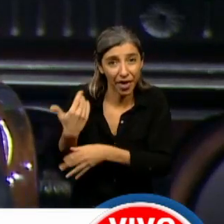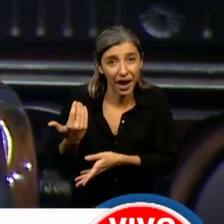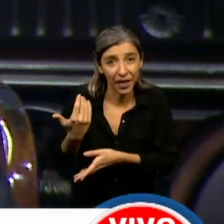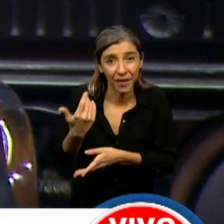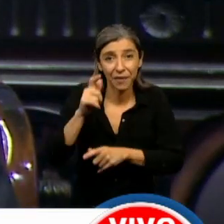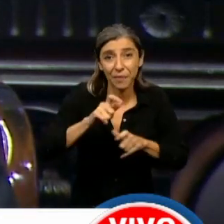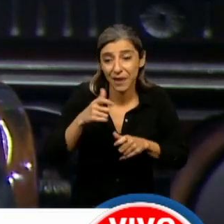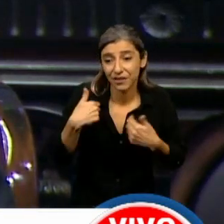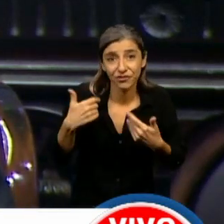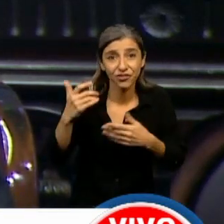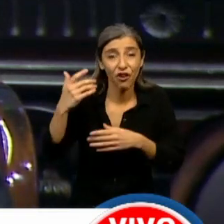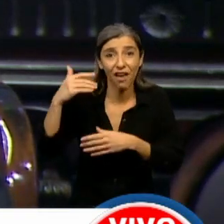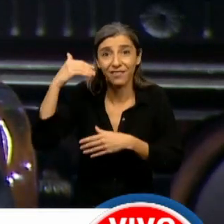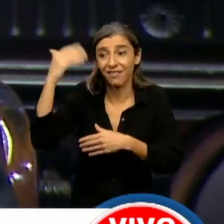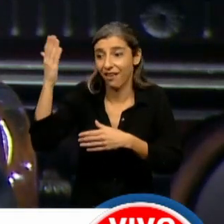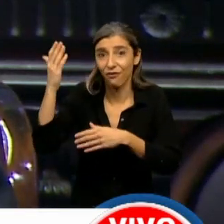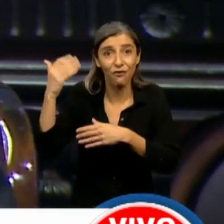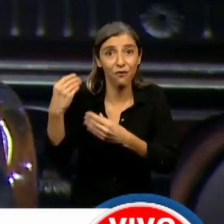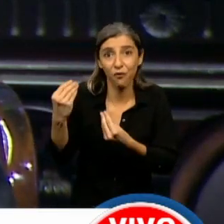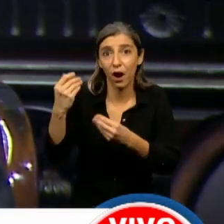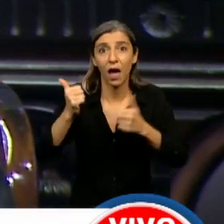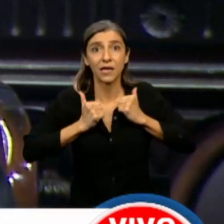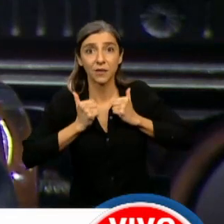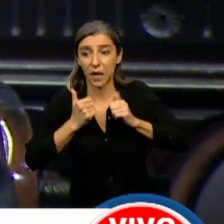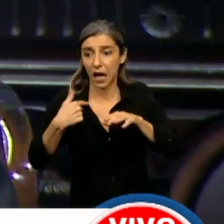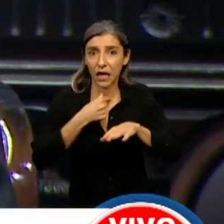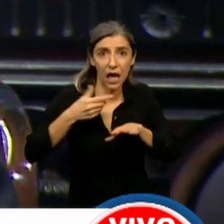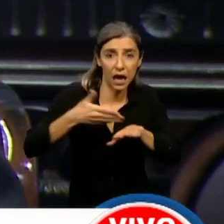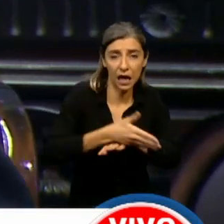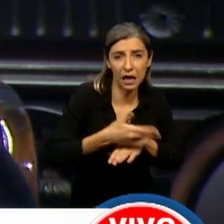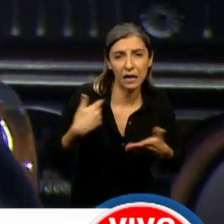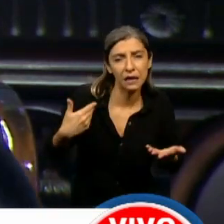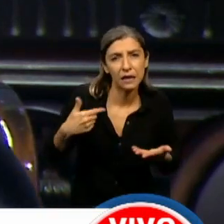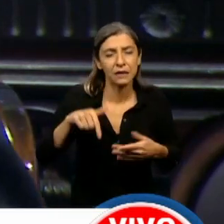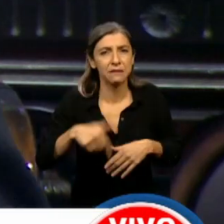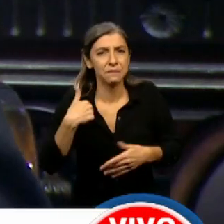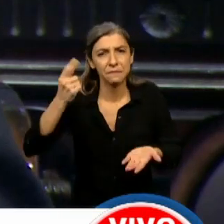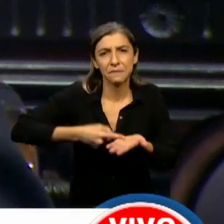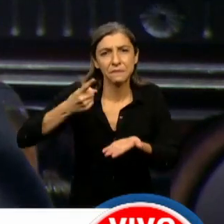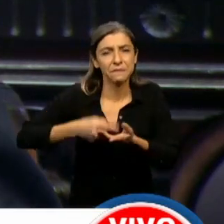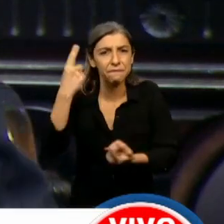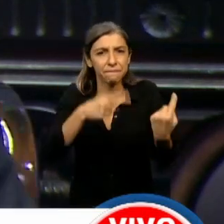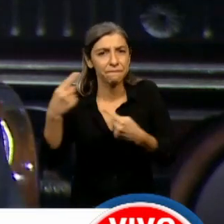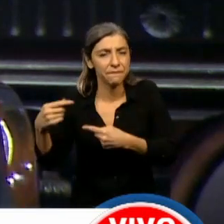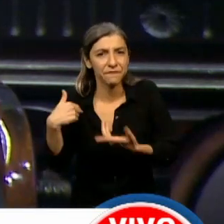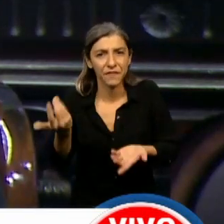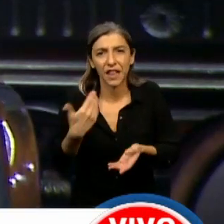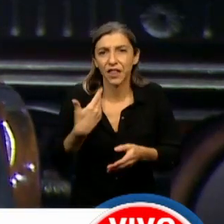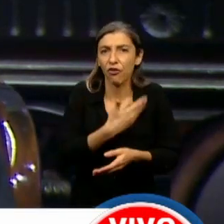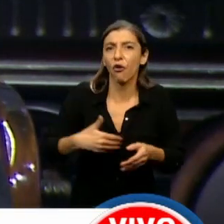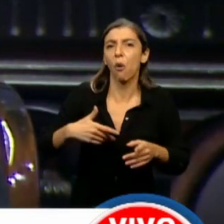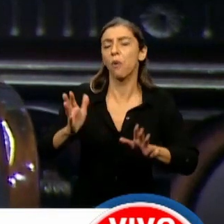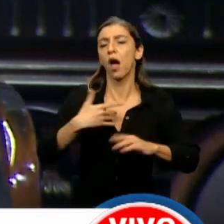Argentina. El gobierno le habla a su electorado. Las medidas son una señal para su núcleo duro de